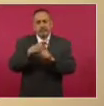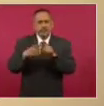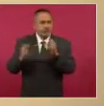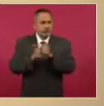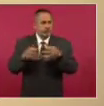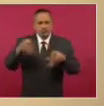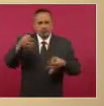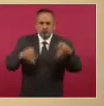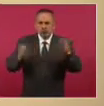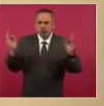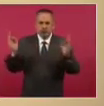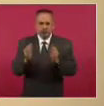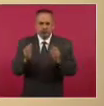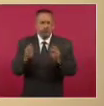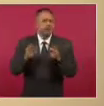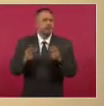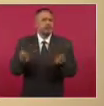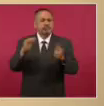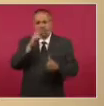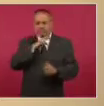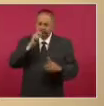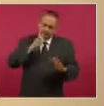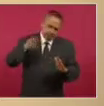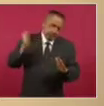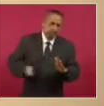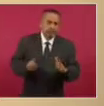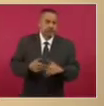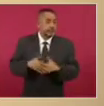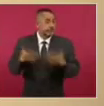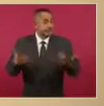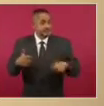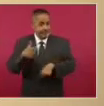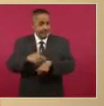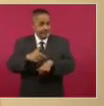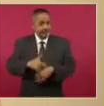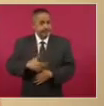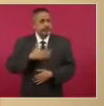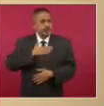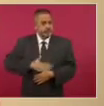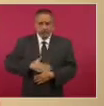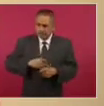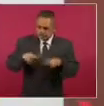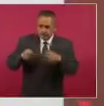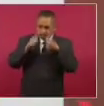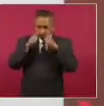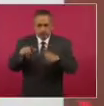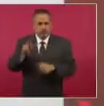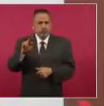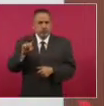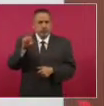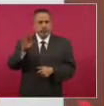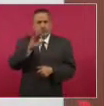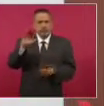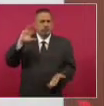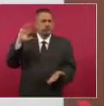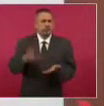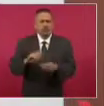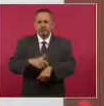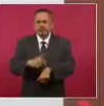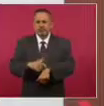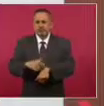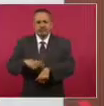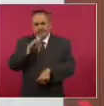Es decir, los tiempos para acceder a la justicia se han reducido en 87% y los